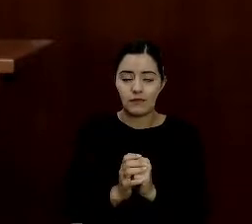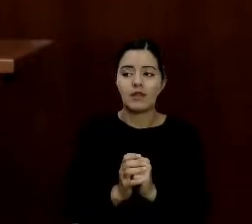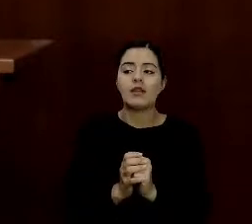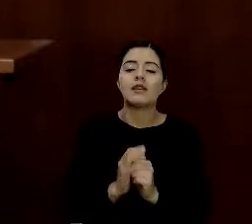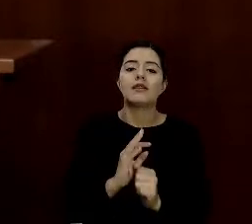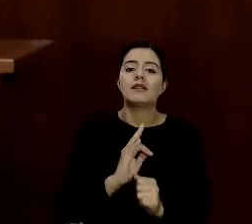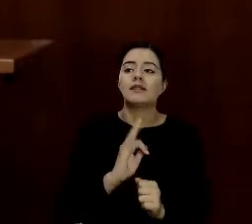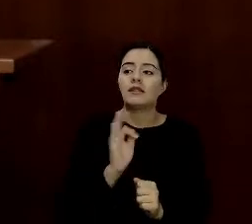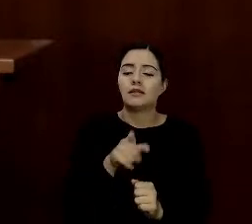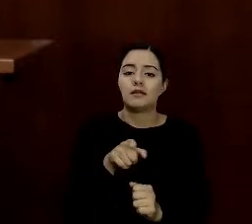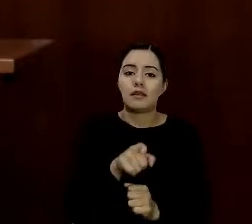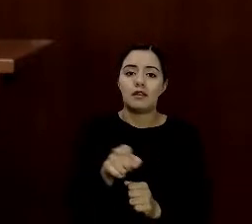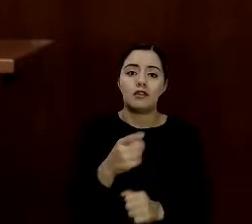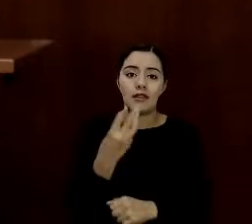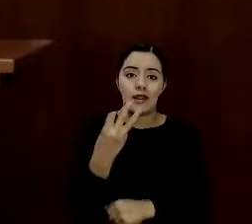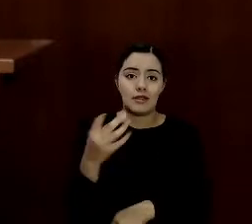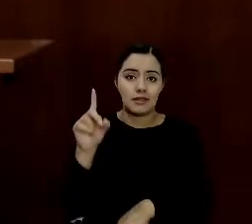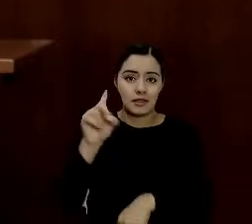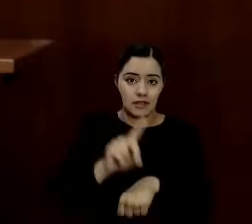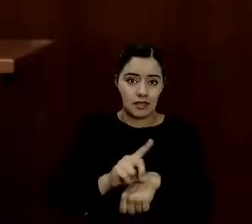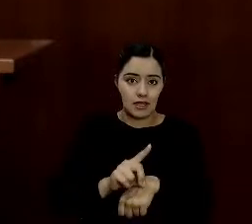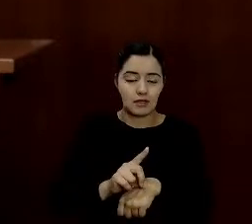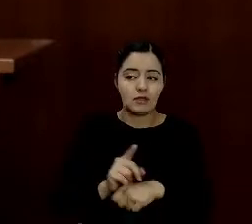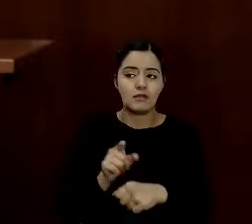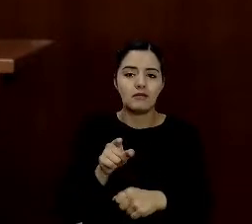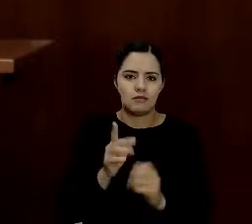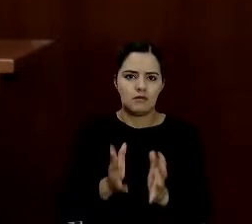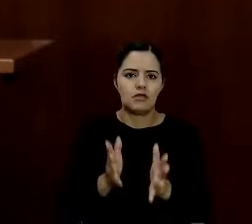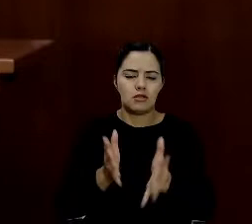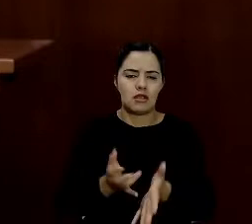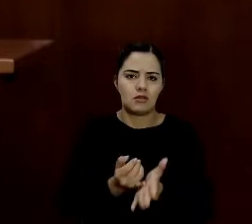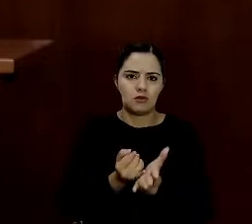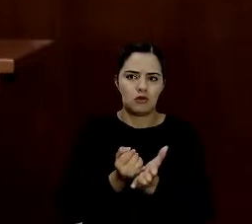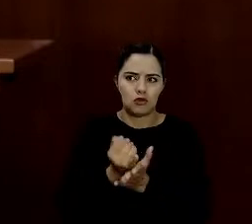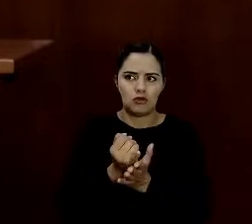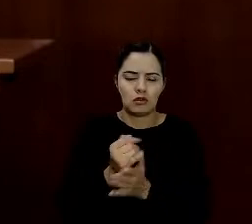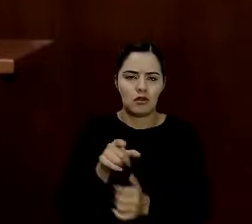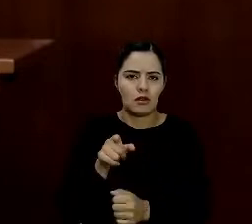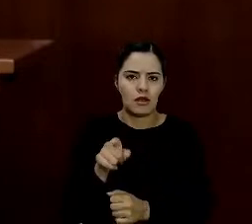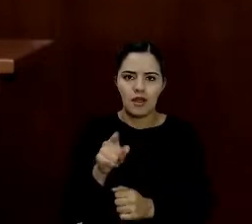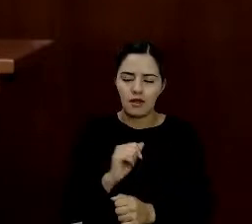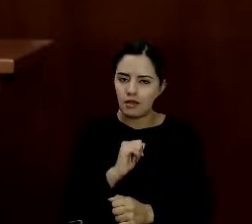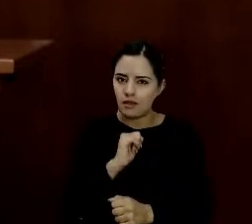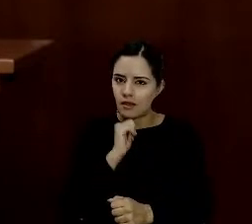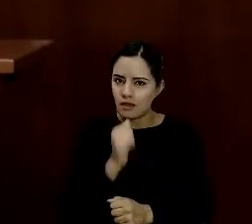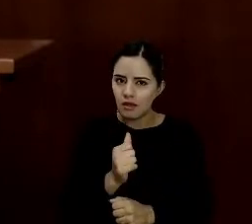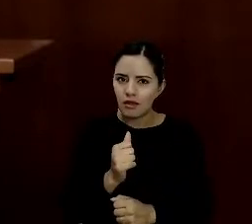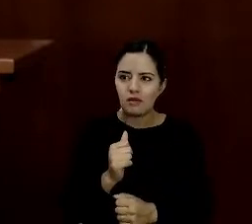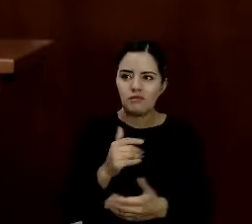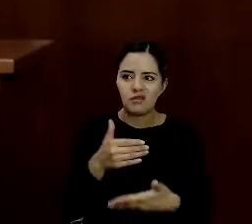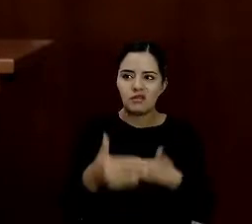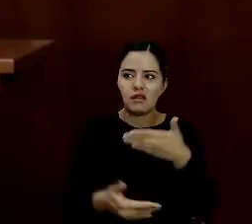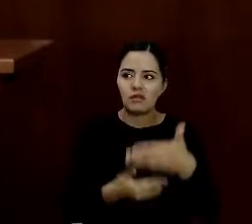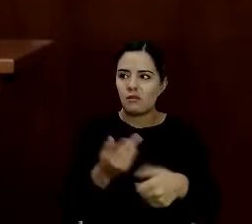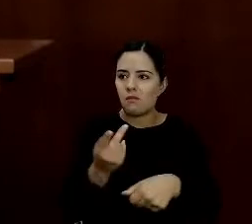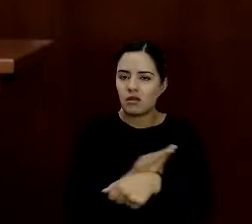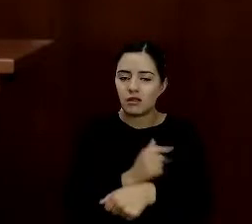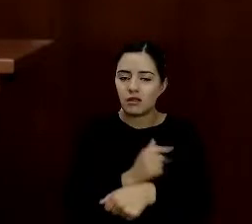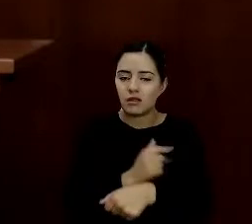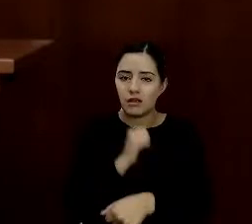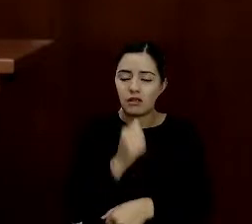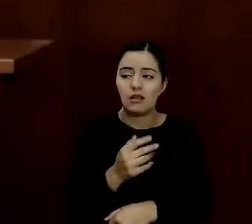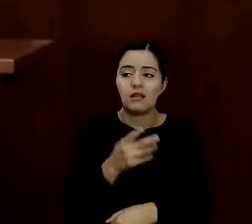dentro de tres días y sin causar daño se le impondrán de tres a cuatro años de prisión y de